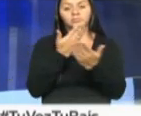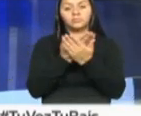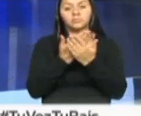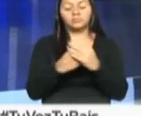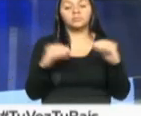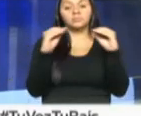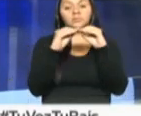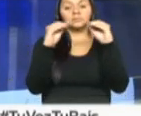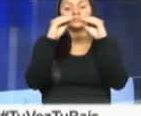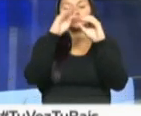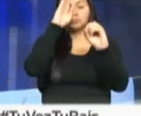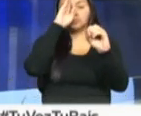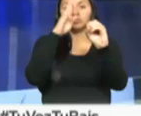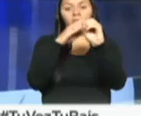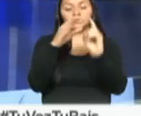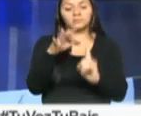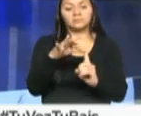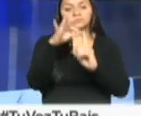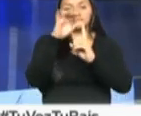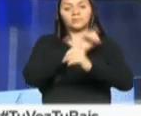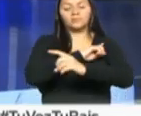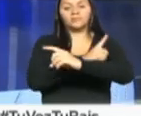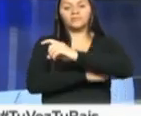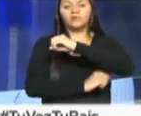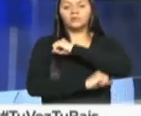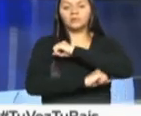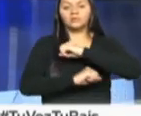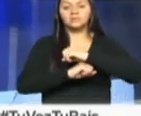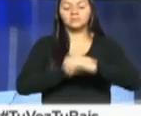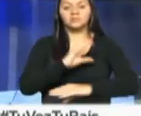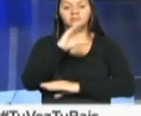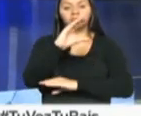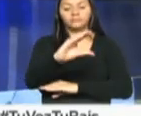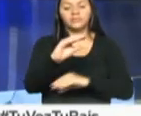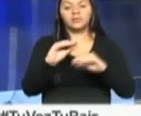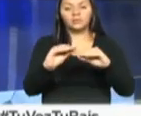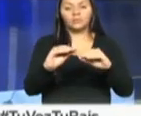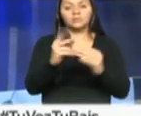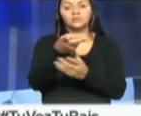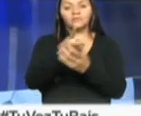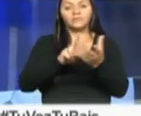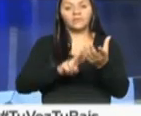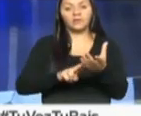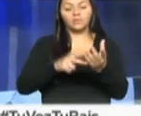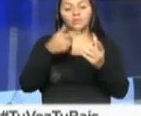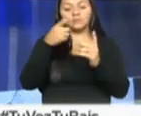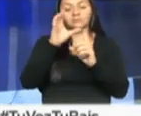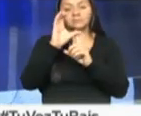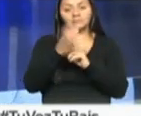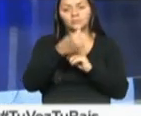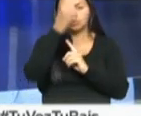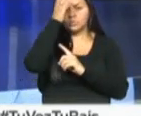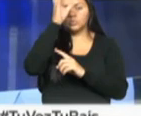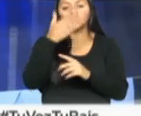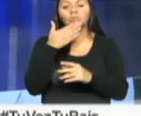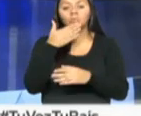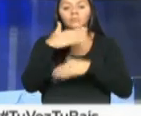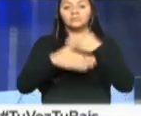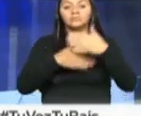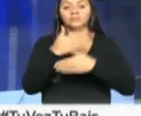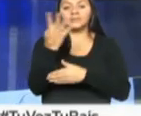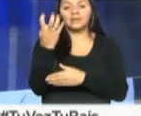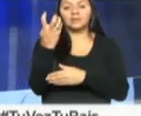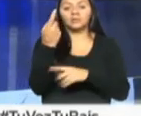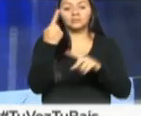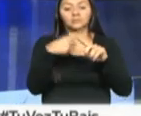los objetivos principales el fortalecimiento de la educación intercultural bilingüe. Para ello se proyecta la construcción de 14